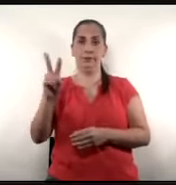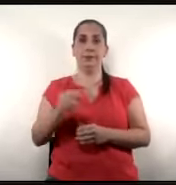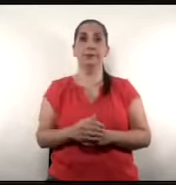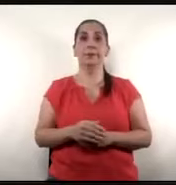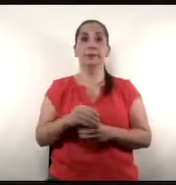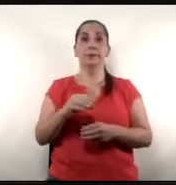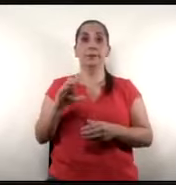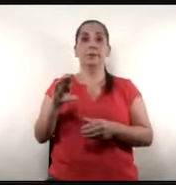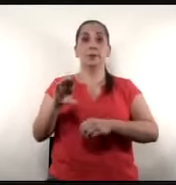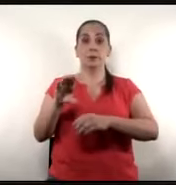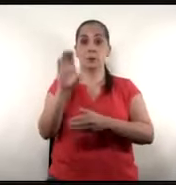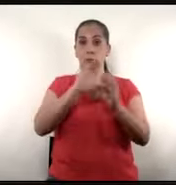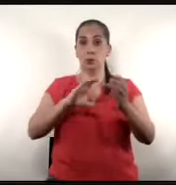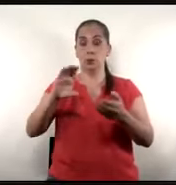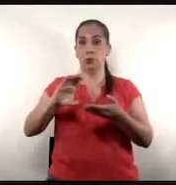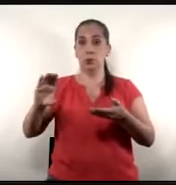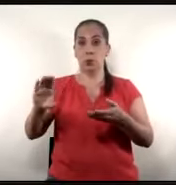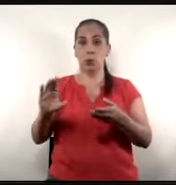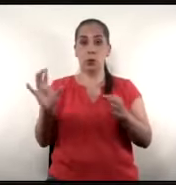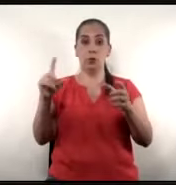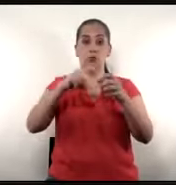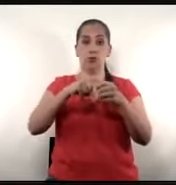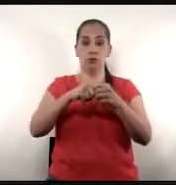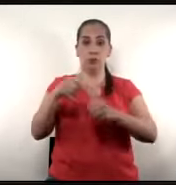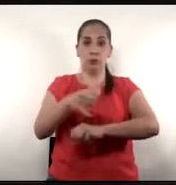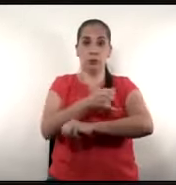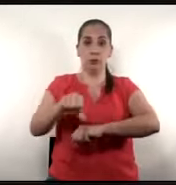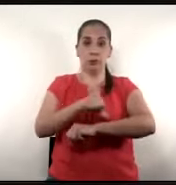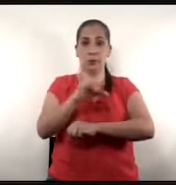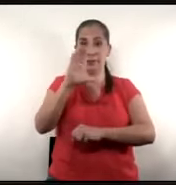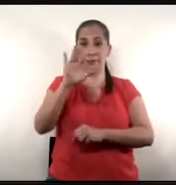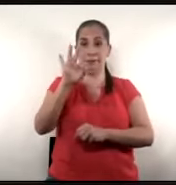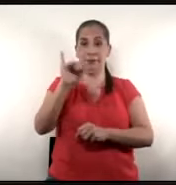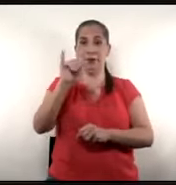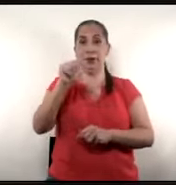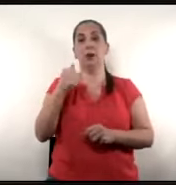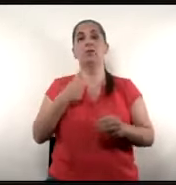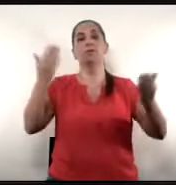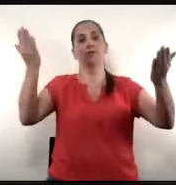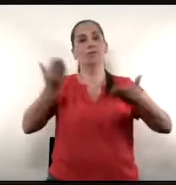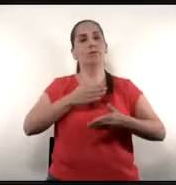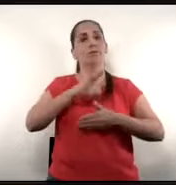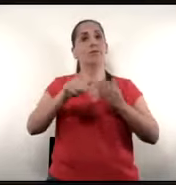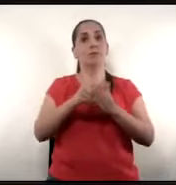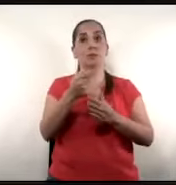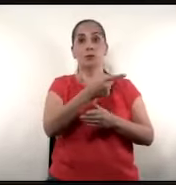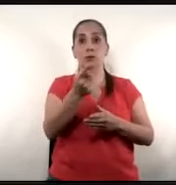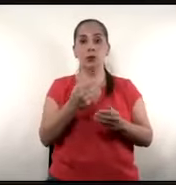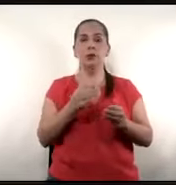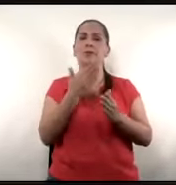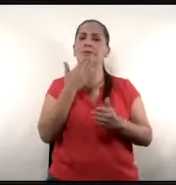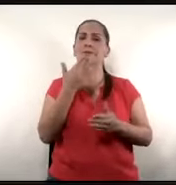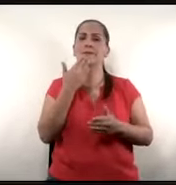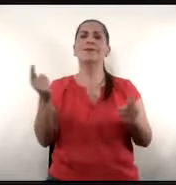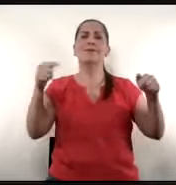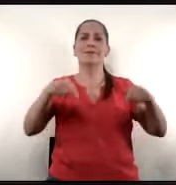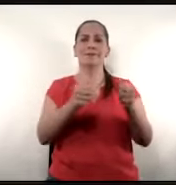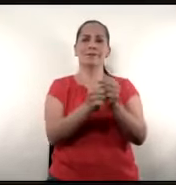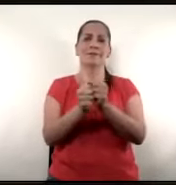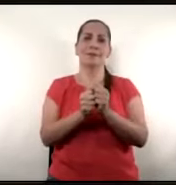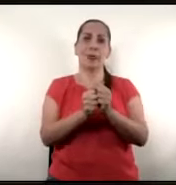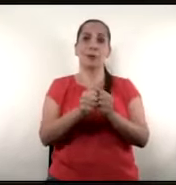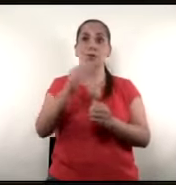Colegio Federado de Ingenieros y de Arquitectos de Costa Rica, CEFIA, les da la más cordial bienvenida y agradece, por supuesto, su compañía una vez más. Un